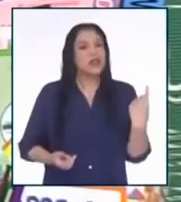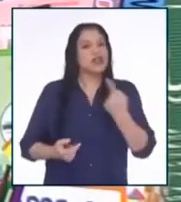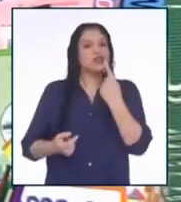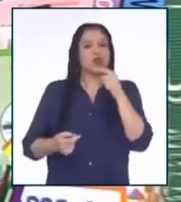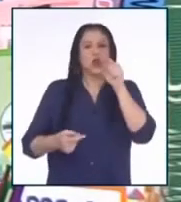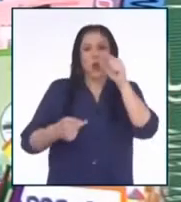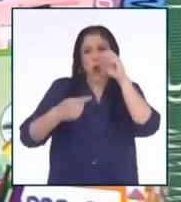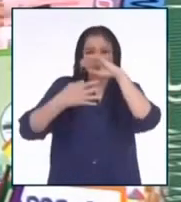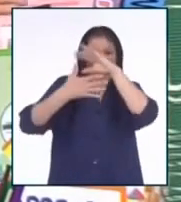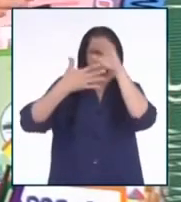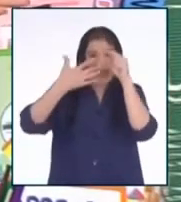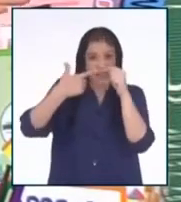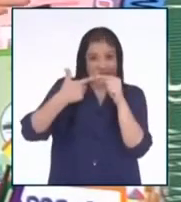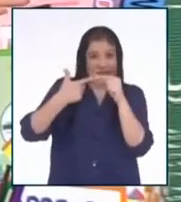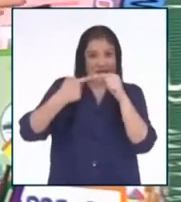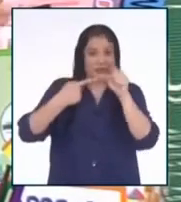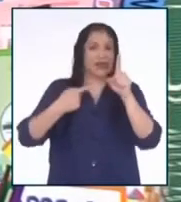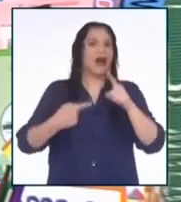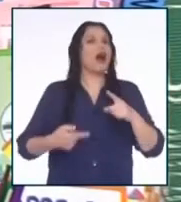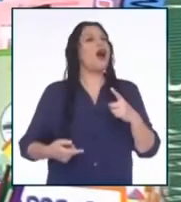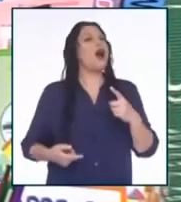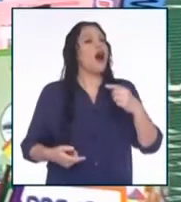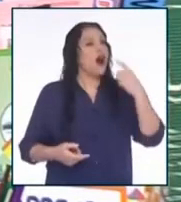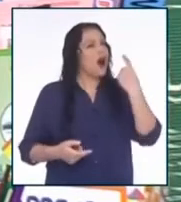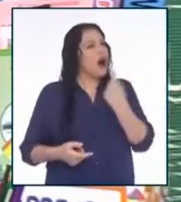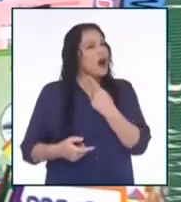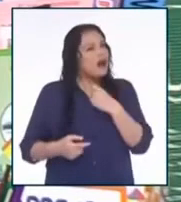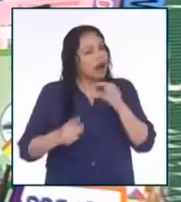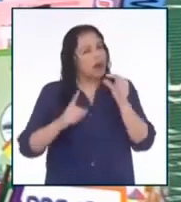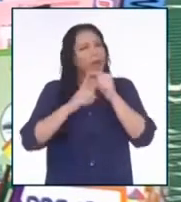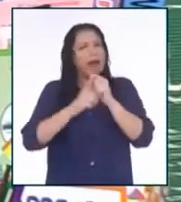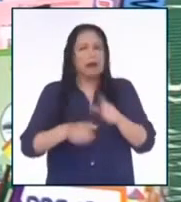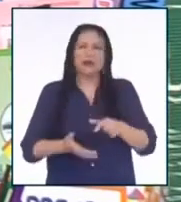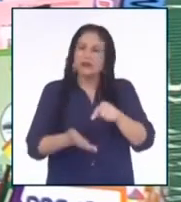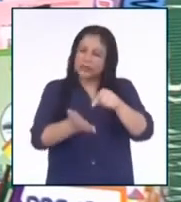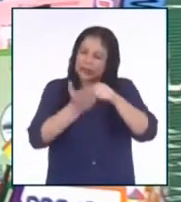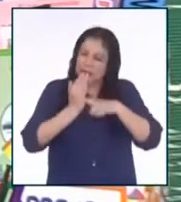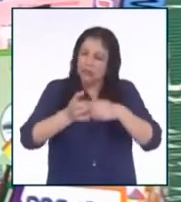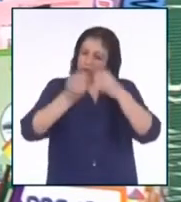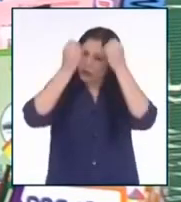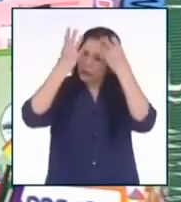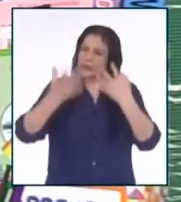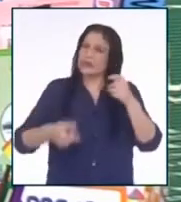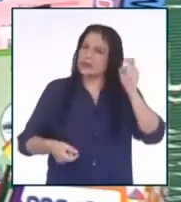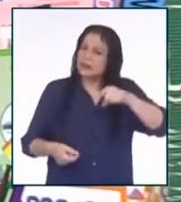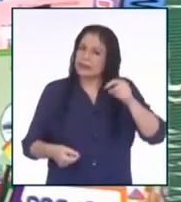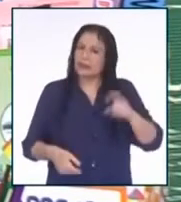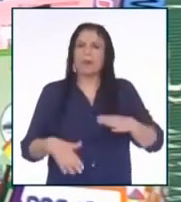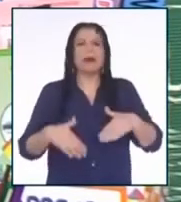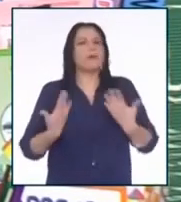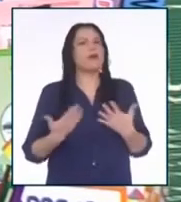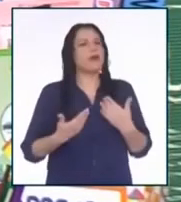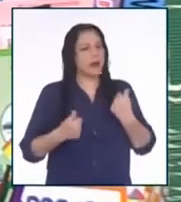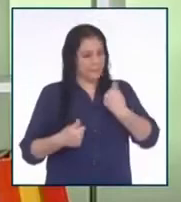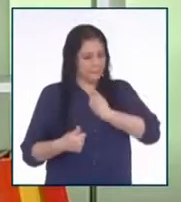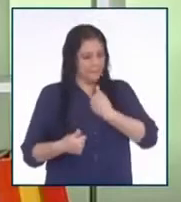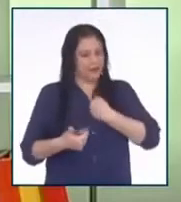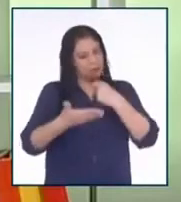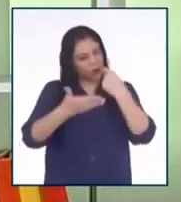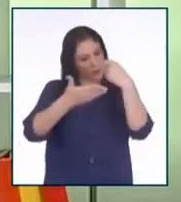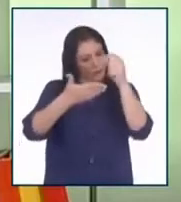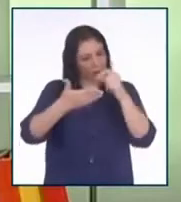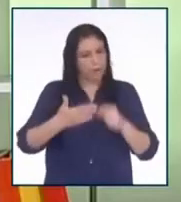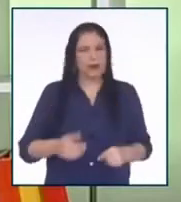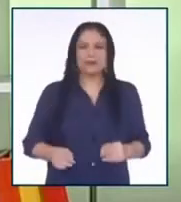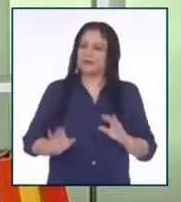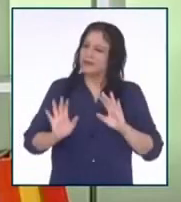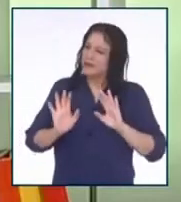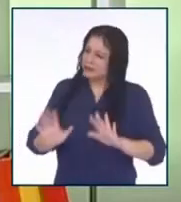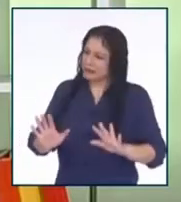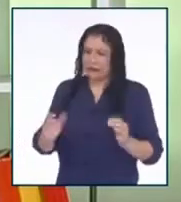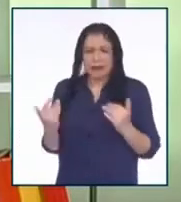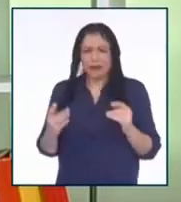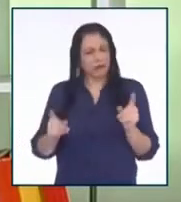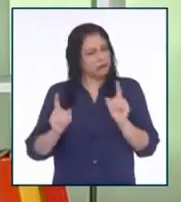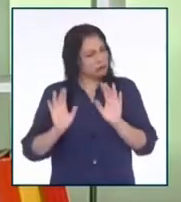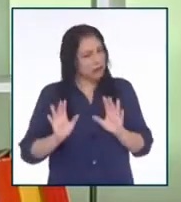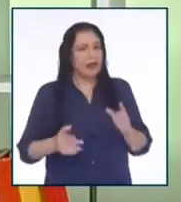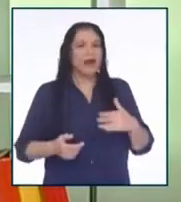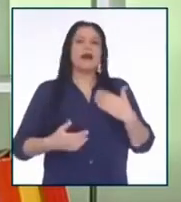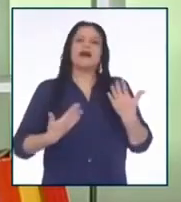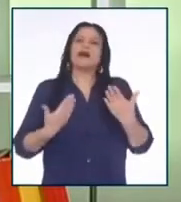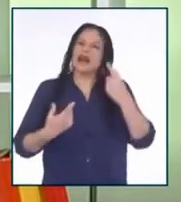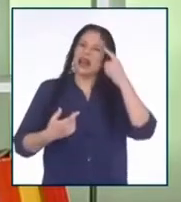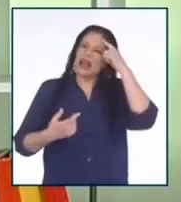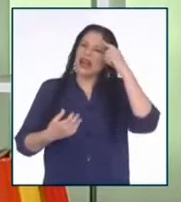con un criterio. Ahora veo que cada palabra nos exige información que debemos conocer para poder hacer una mejor autoevaluación. No te asustes, Stephanie. Creo